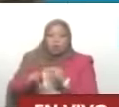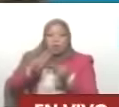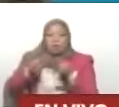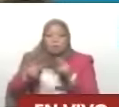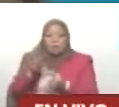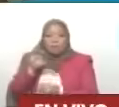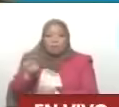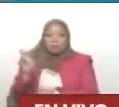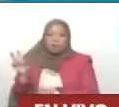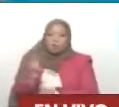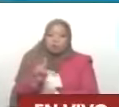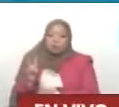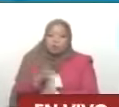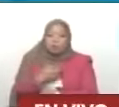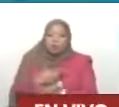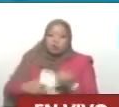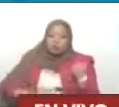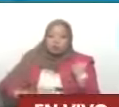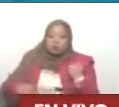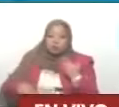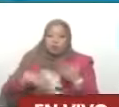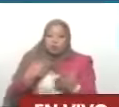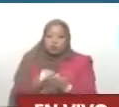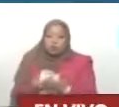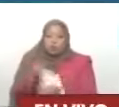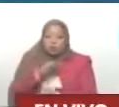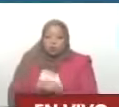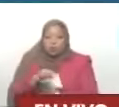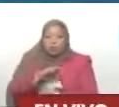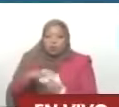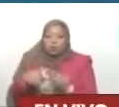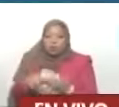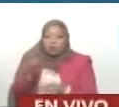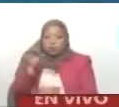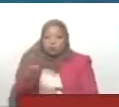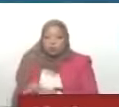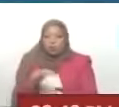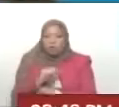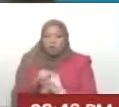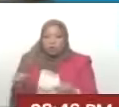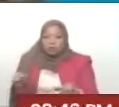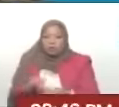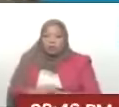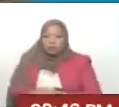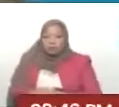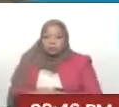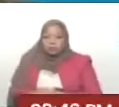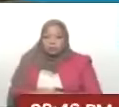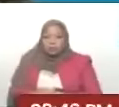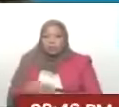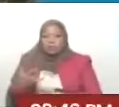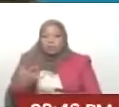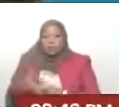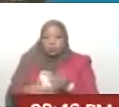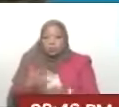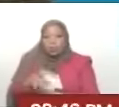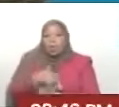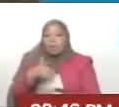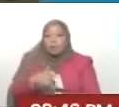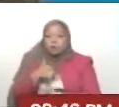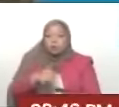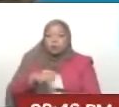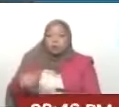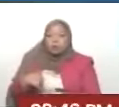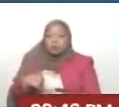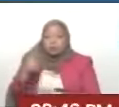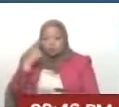patria, presidente, y porque están restiadas con usted hasta el final. Y eso, bueno, me llena de mucha emoción y me da ganas